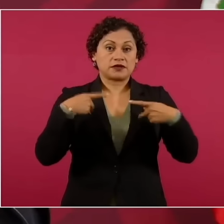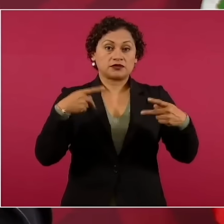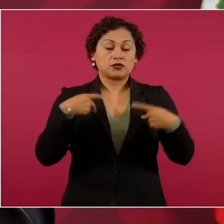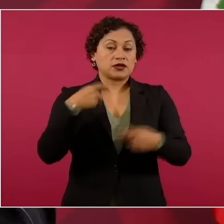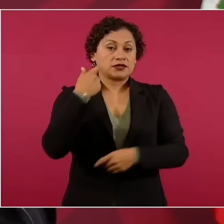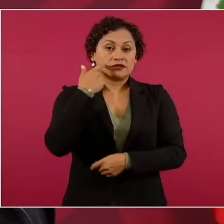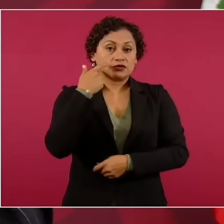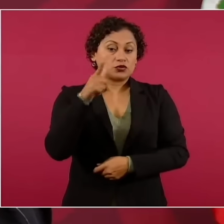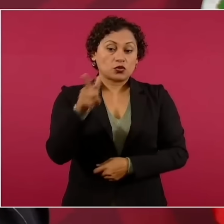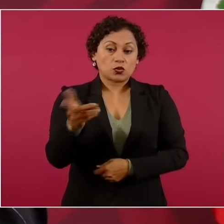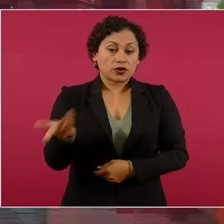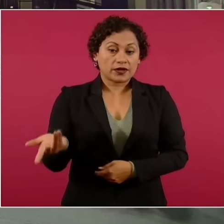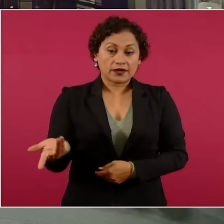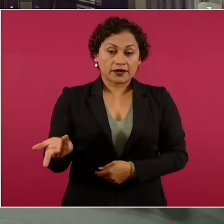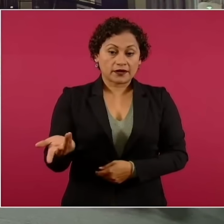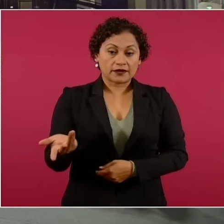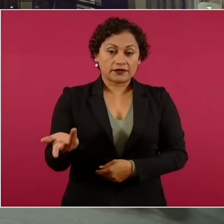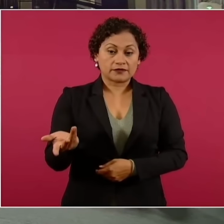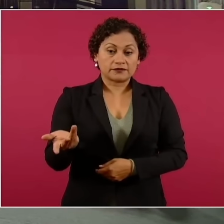detener la guerra,